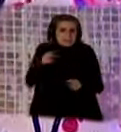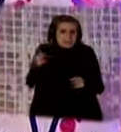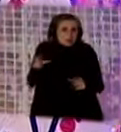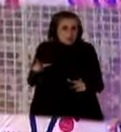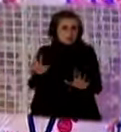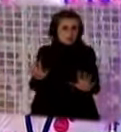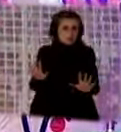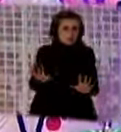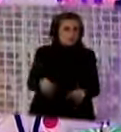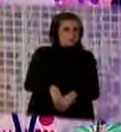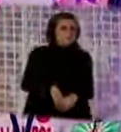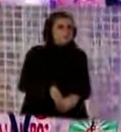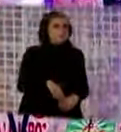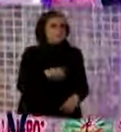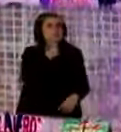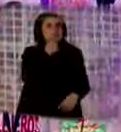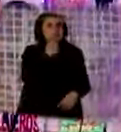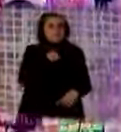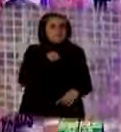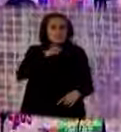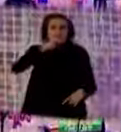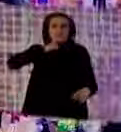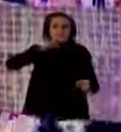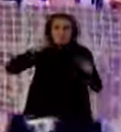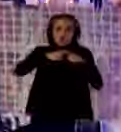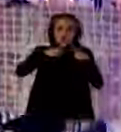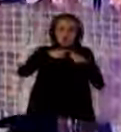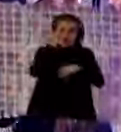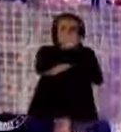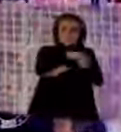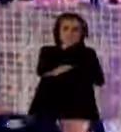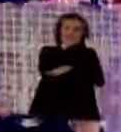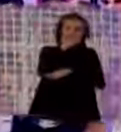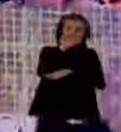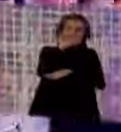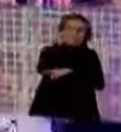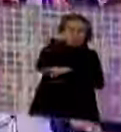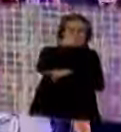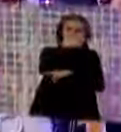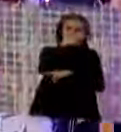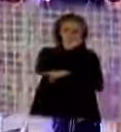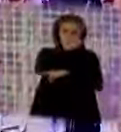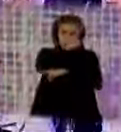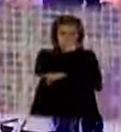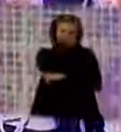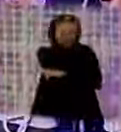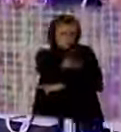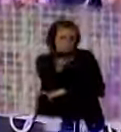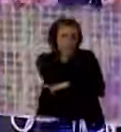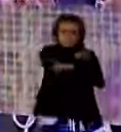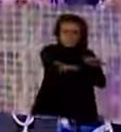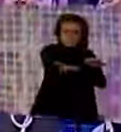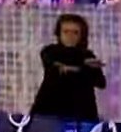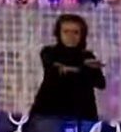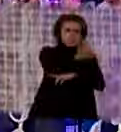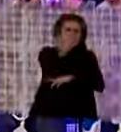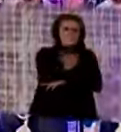seguridad Dime como en franchi roca quit la vida a una